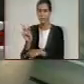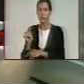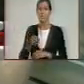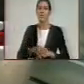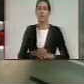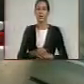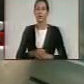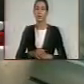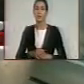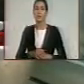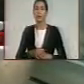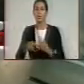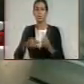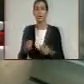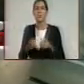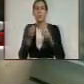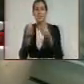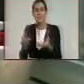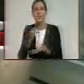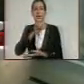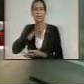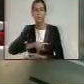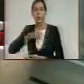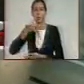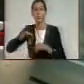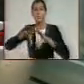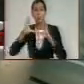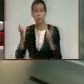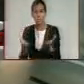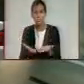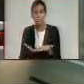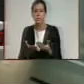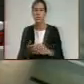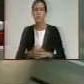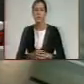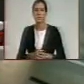Le ha aportado a la historia política de este mundo